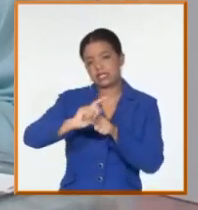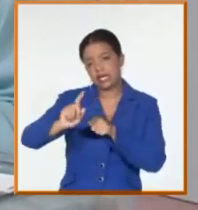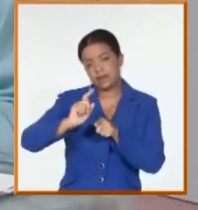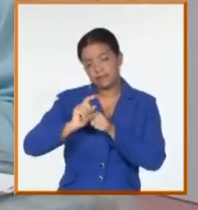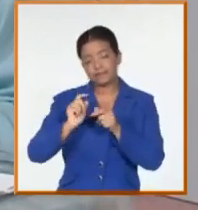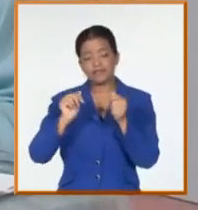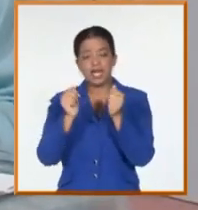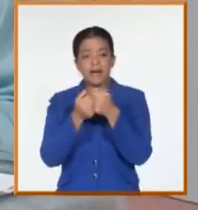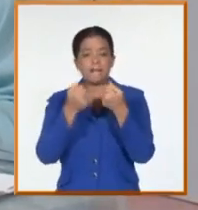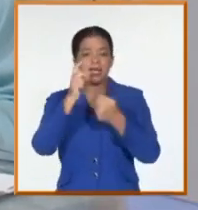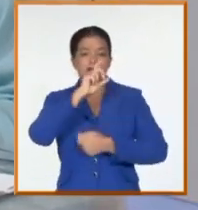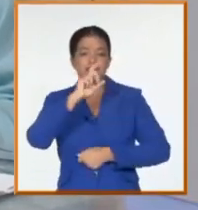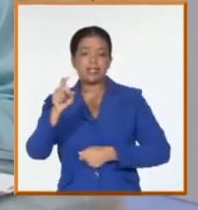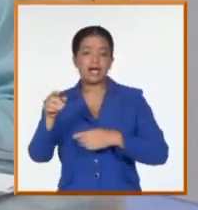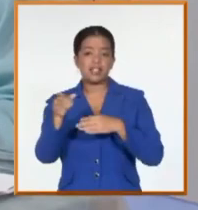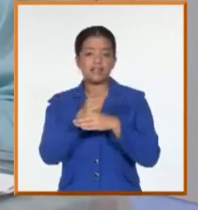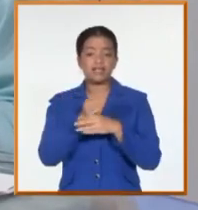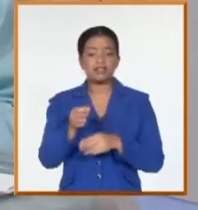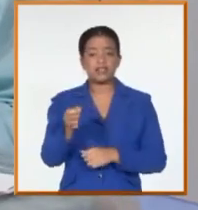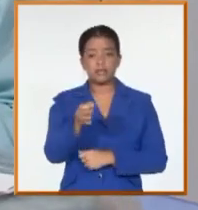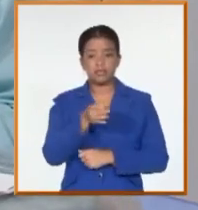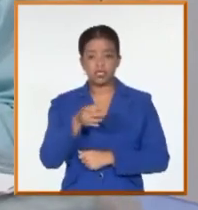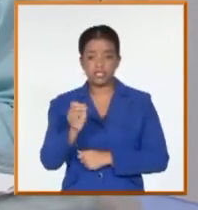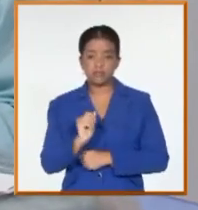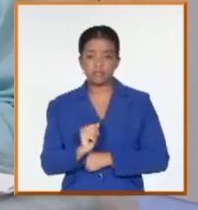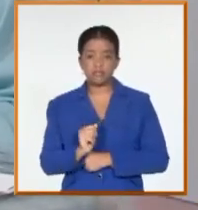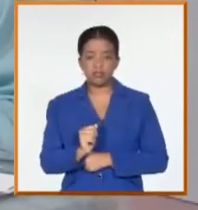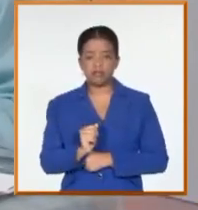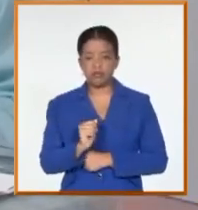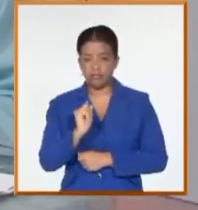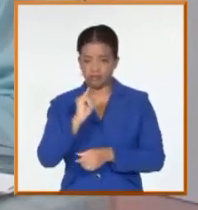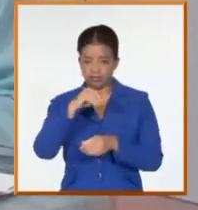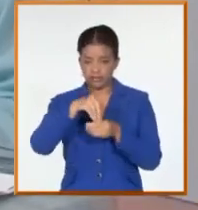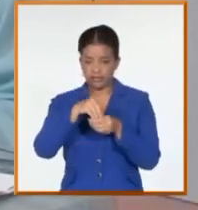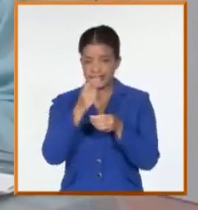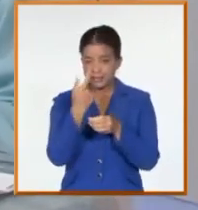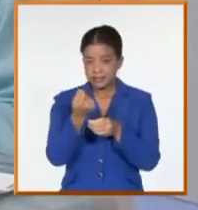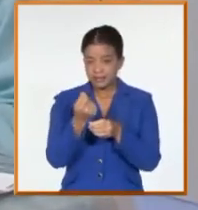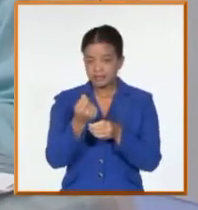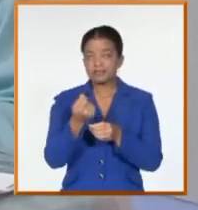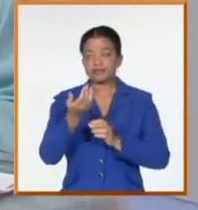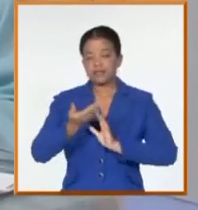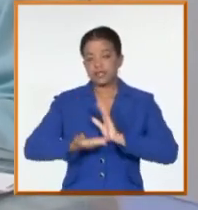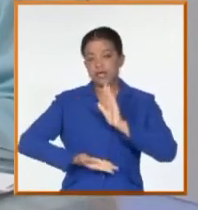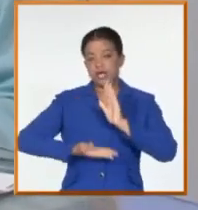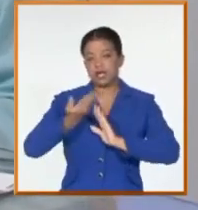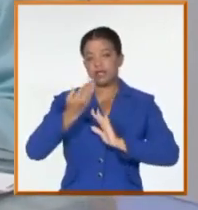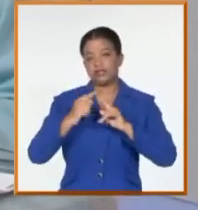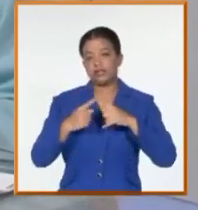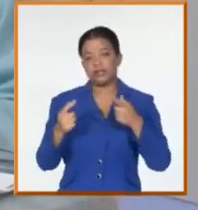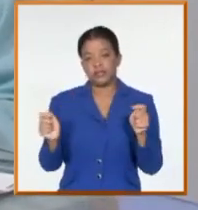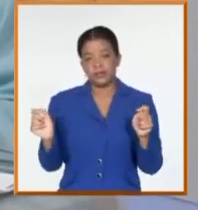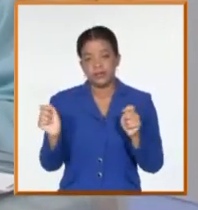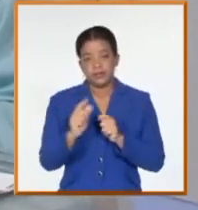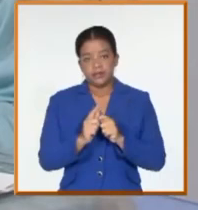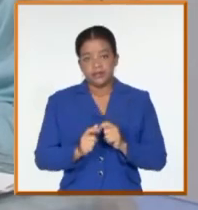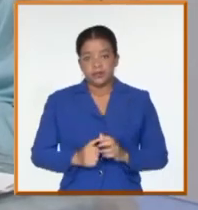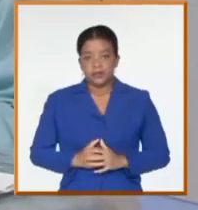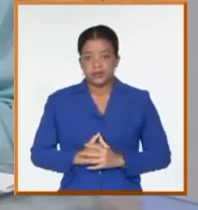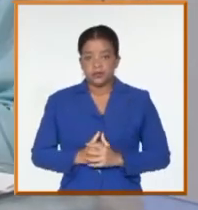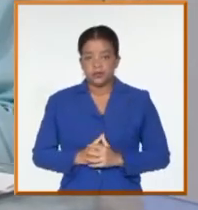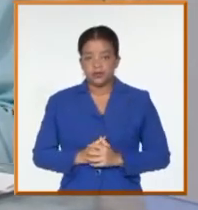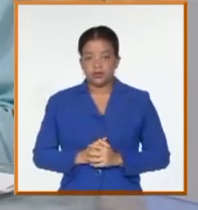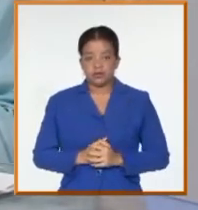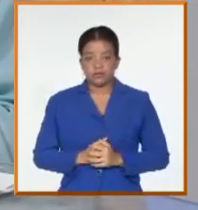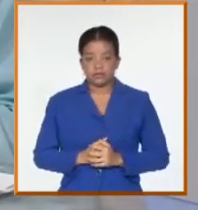determinados municipios en determinados territorios que los ingresos son más altos a partir de los niveles de venta que tiene tenemos que diseñar